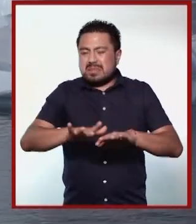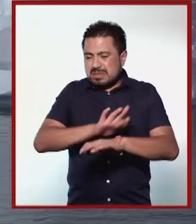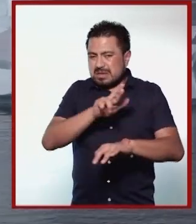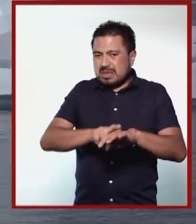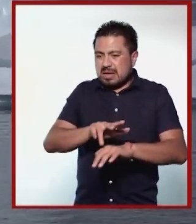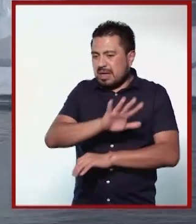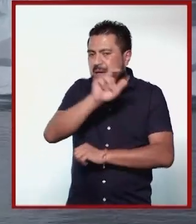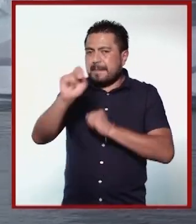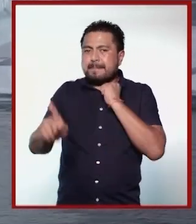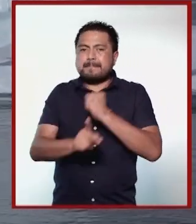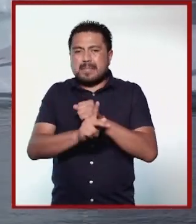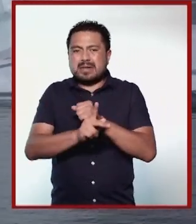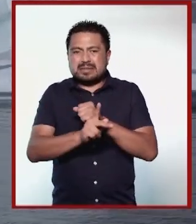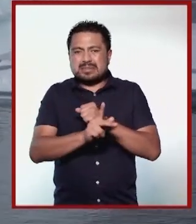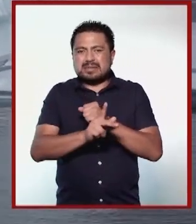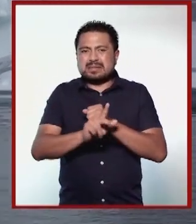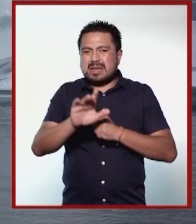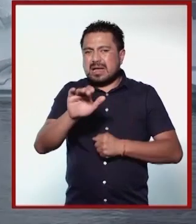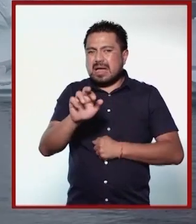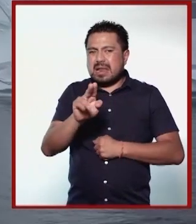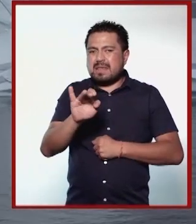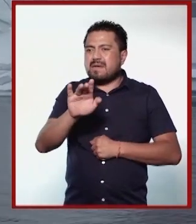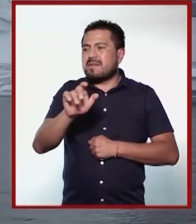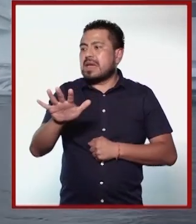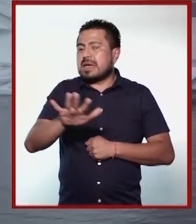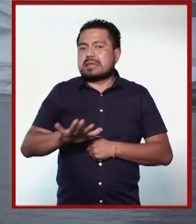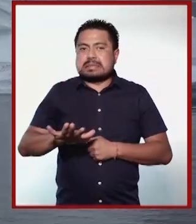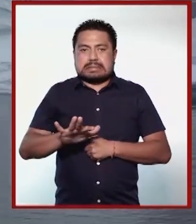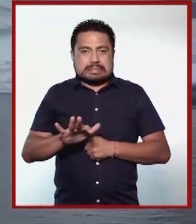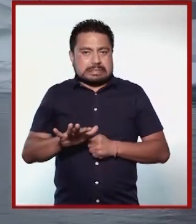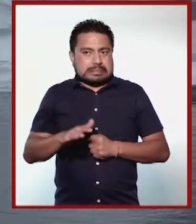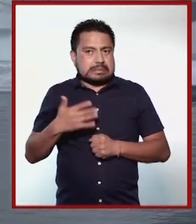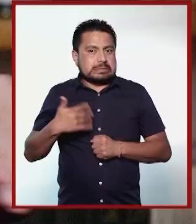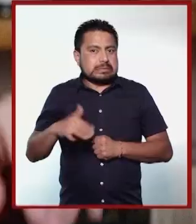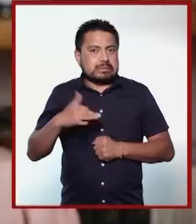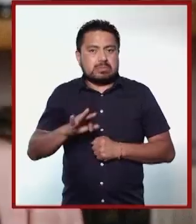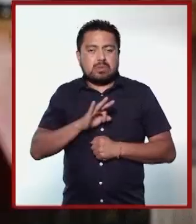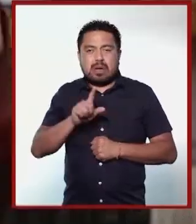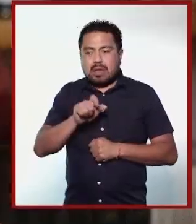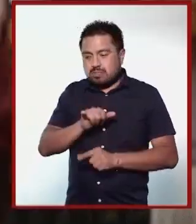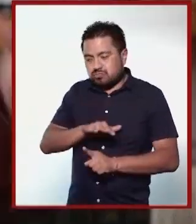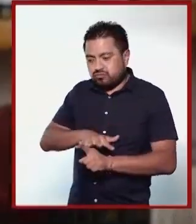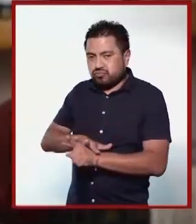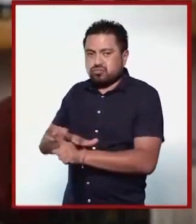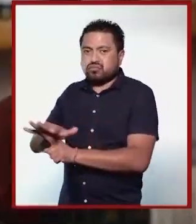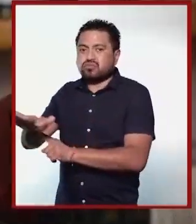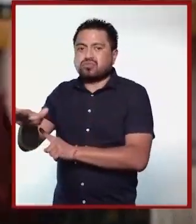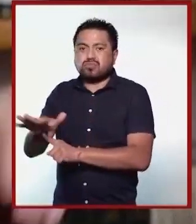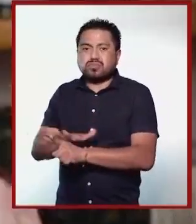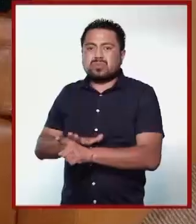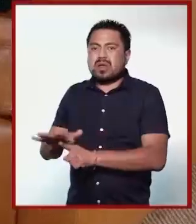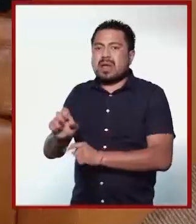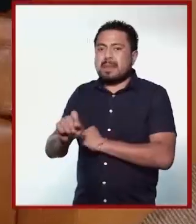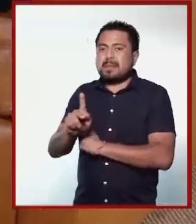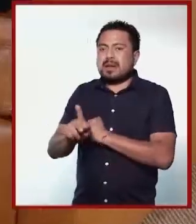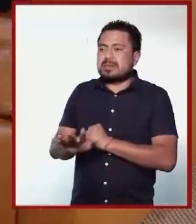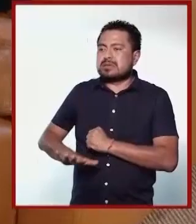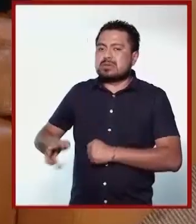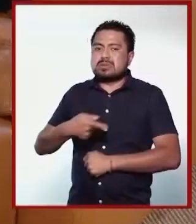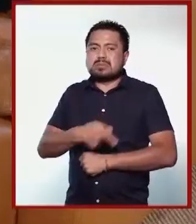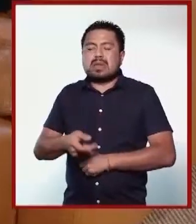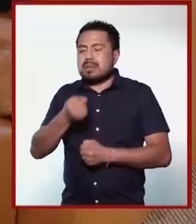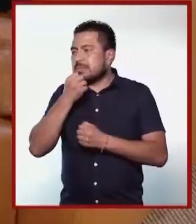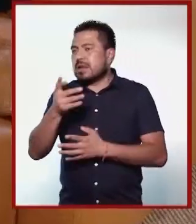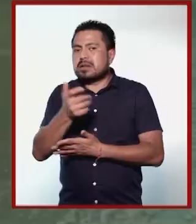los países del Caribe están a punto de ser inundados por las aguas y son países pobres. La